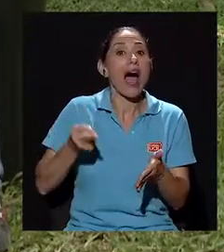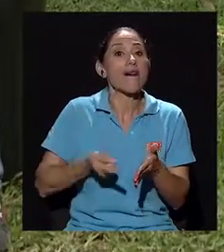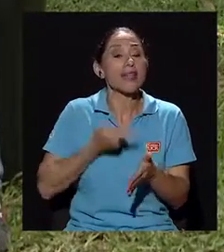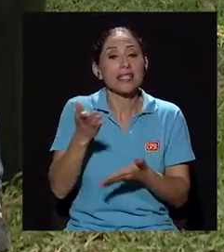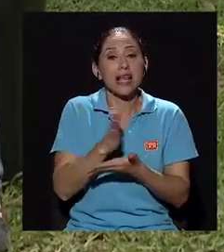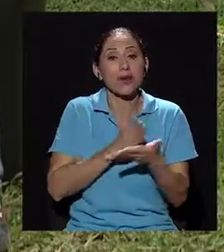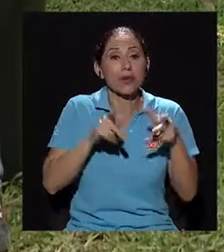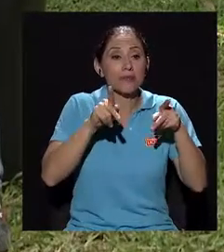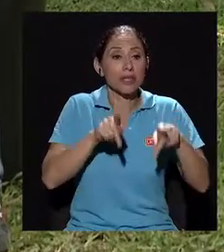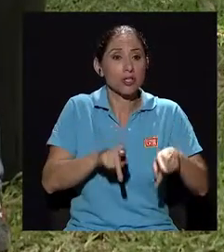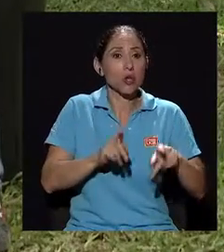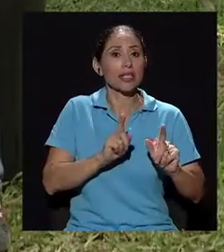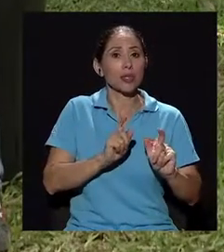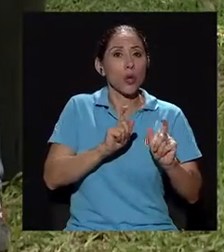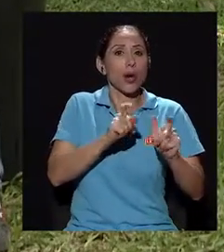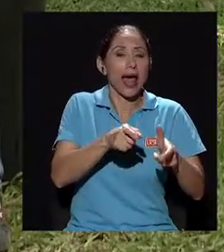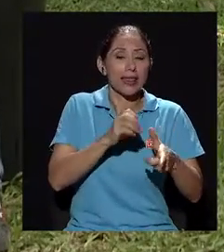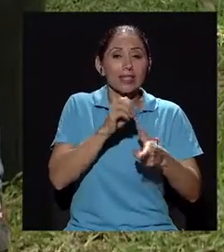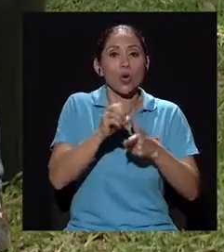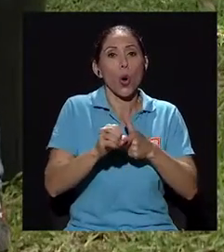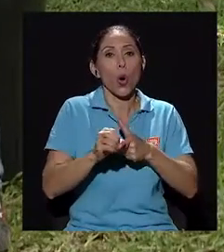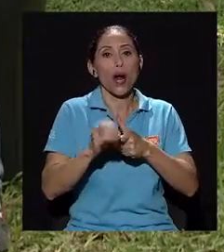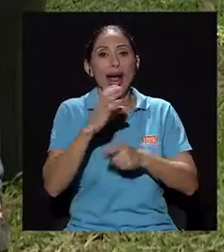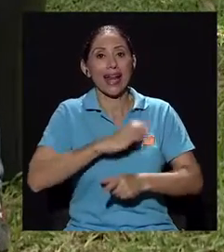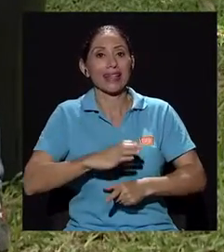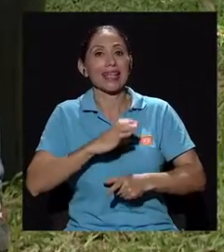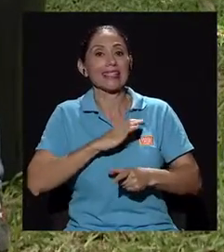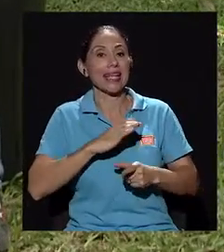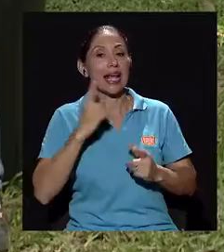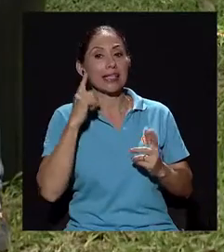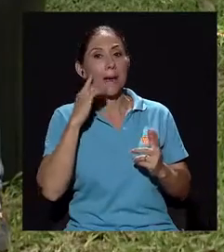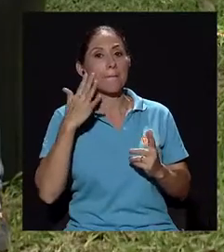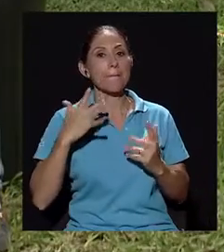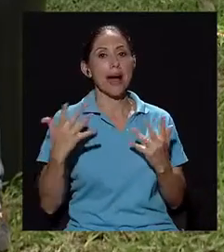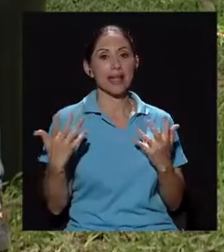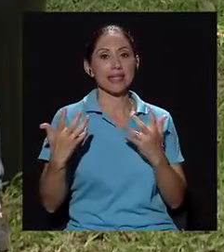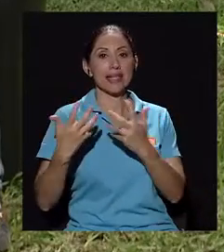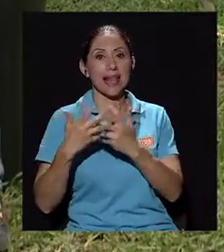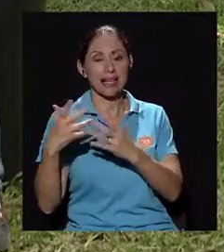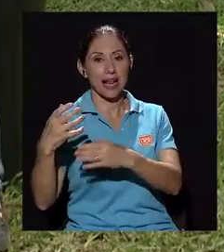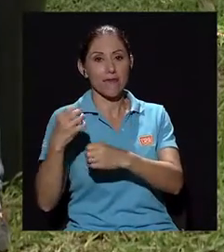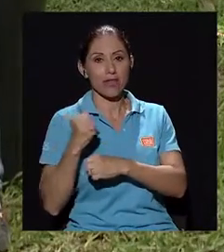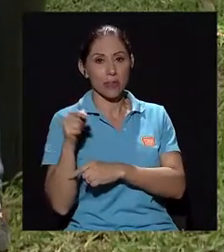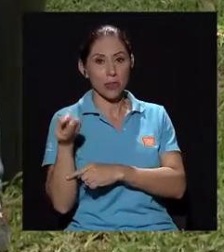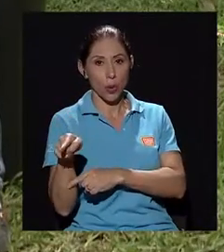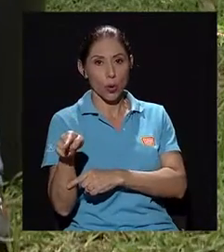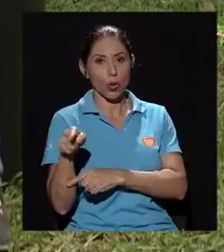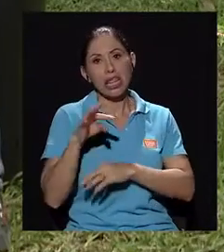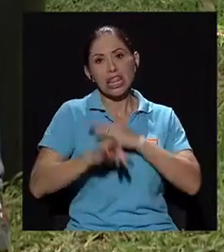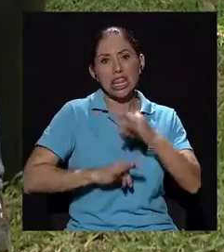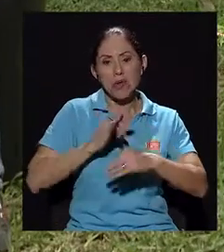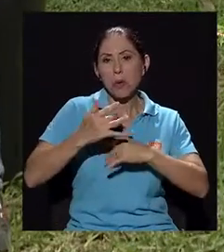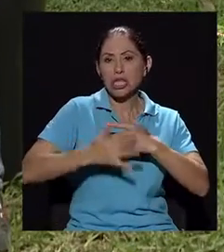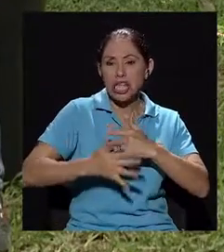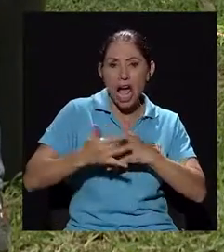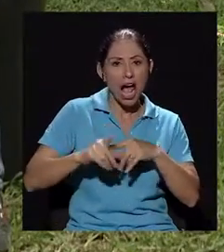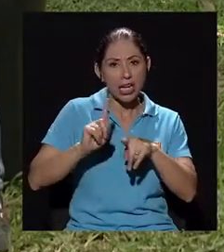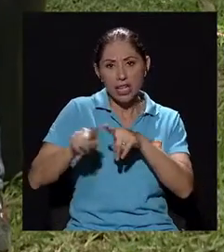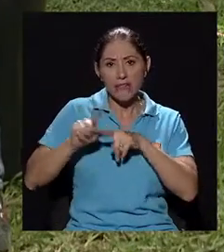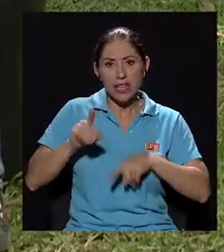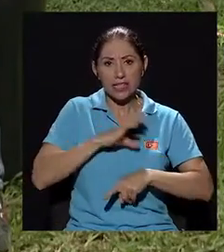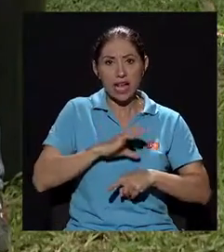que tienen ciertas características o enfermedades parecidas al receptor, el tipo de sangre y todas las cuestiones por